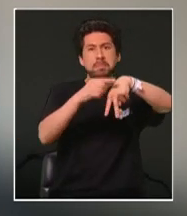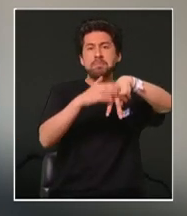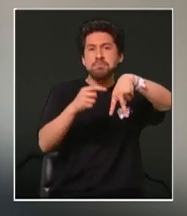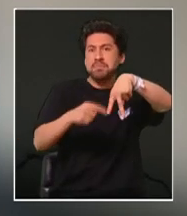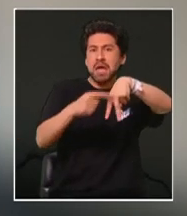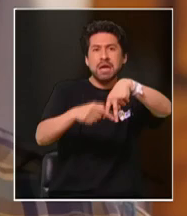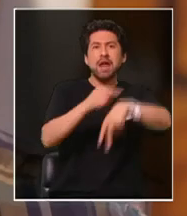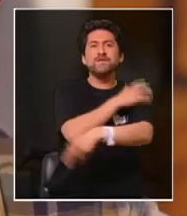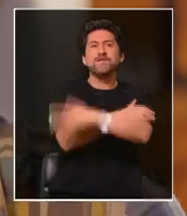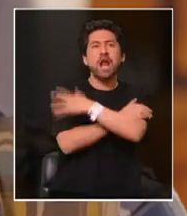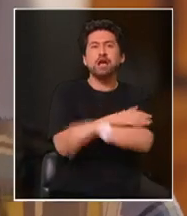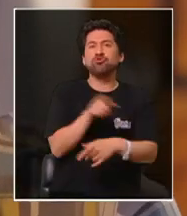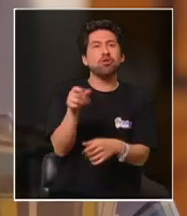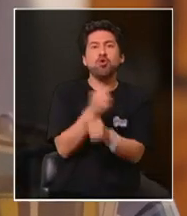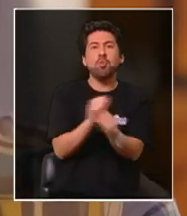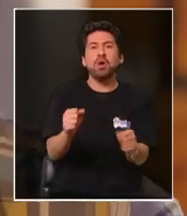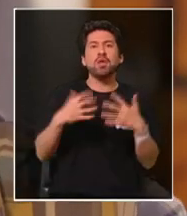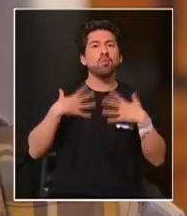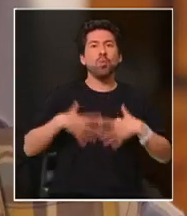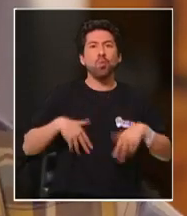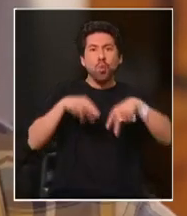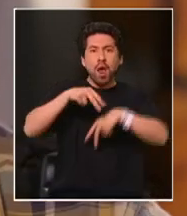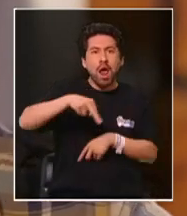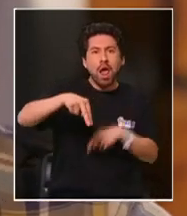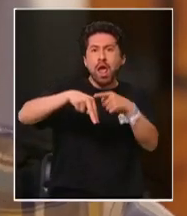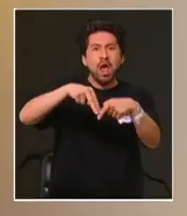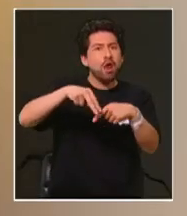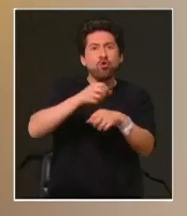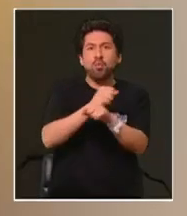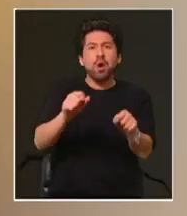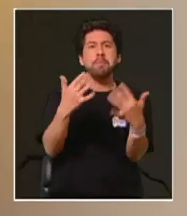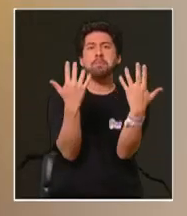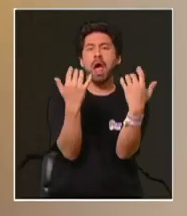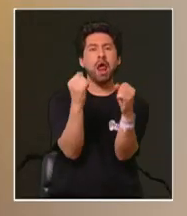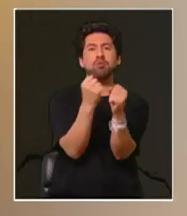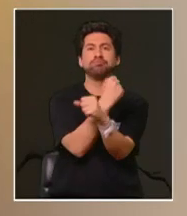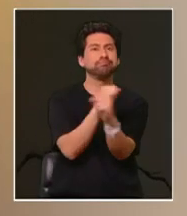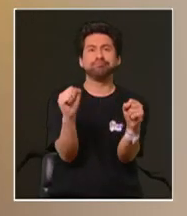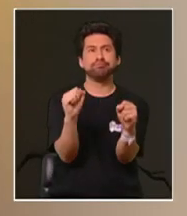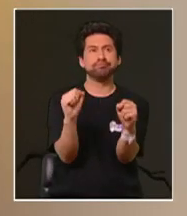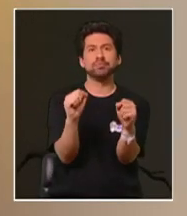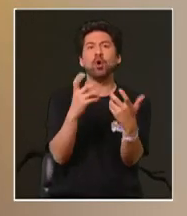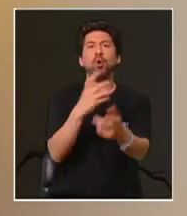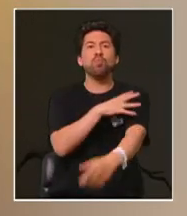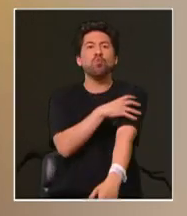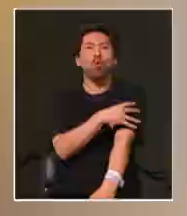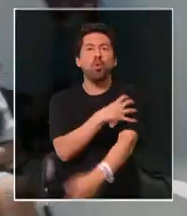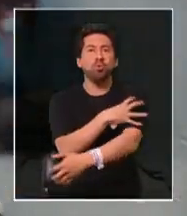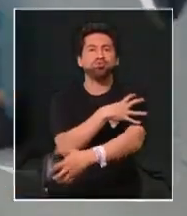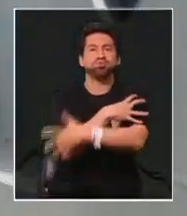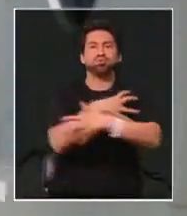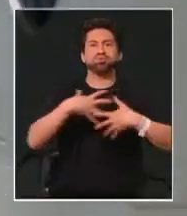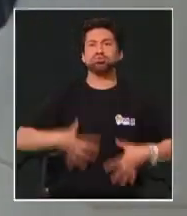no pueda mover sus piernas, mover sus manos, ni criar musculatura.